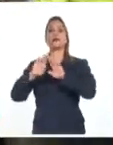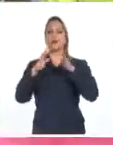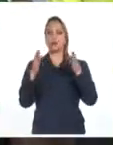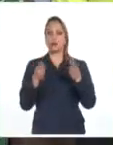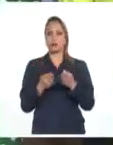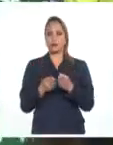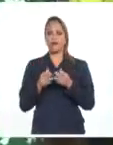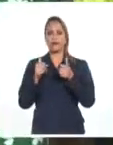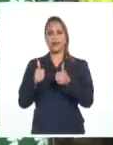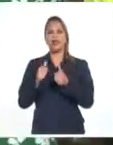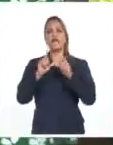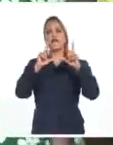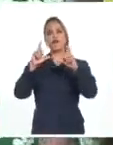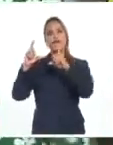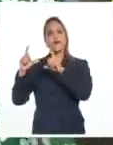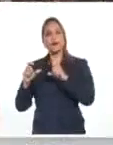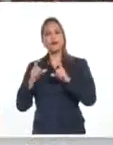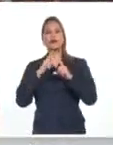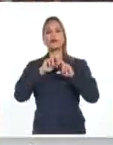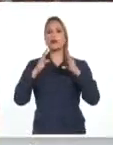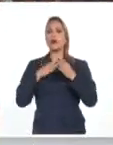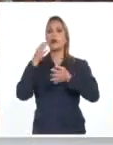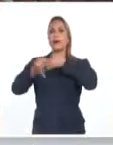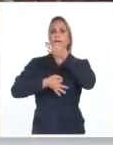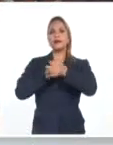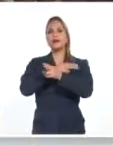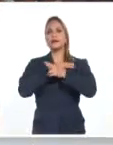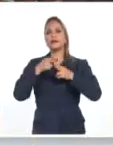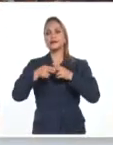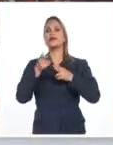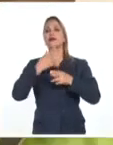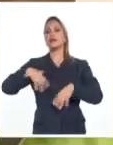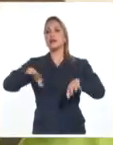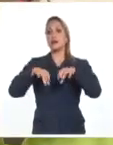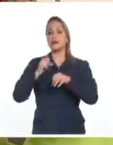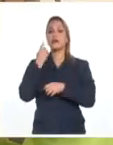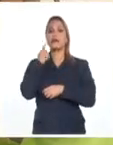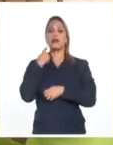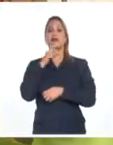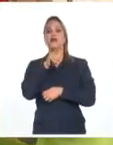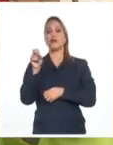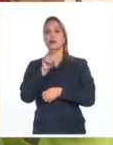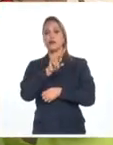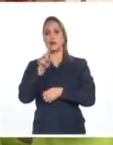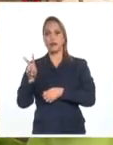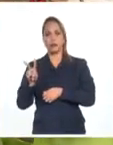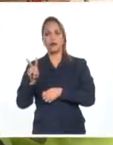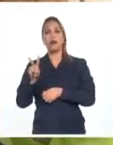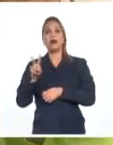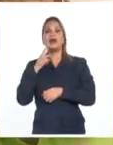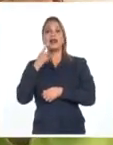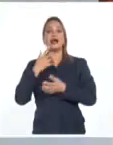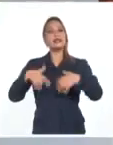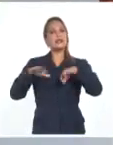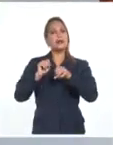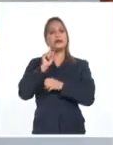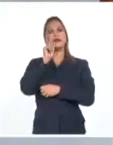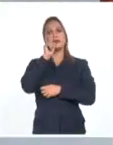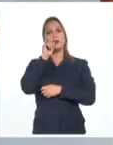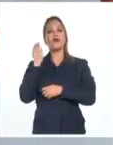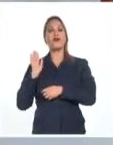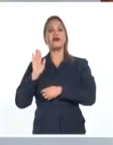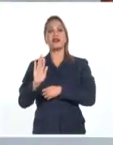13. Las fotografías dan testimonio de lo acontecido en abril del año 2002. El fallido golpe terminó con el regreso de